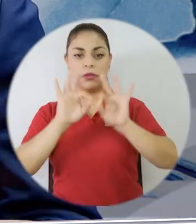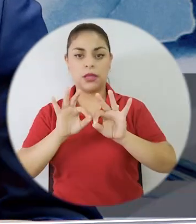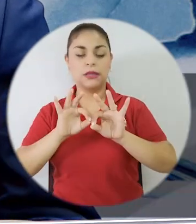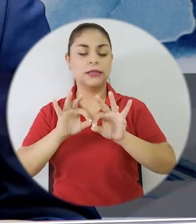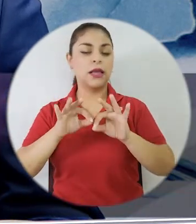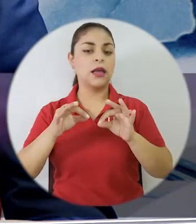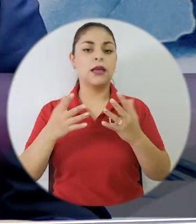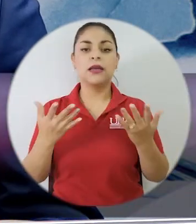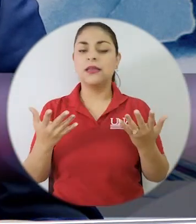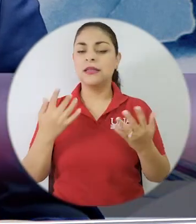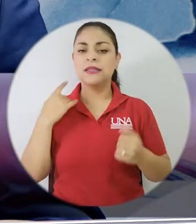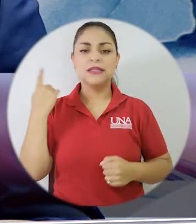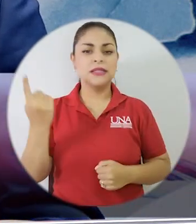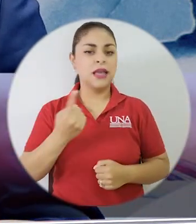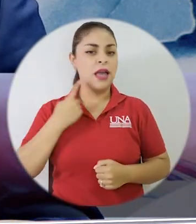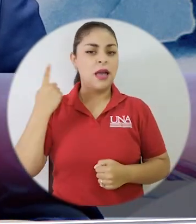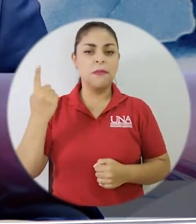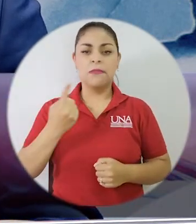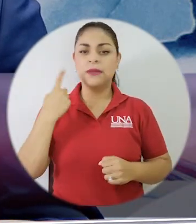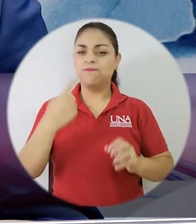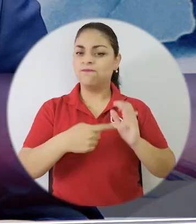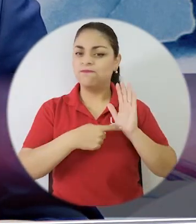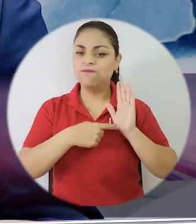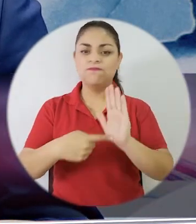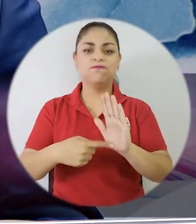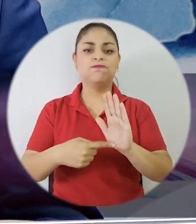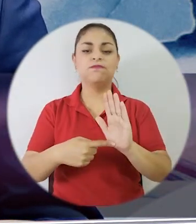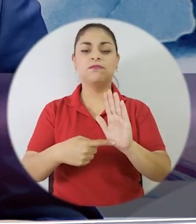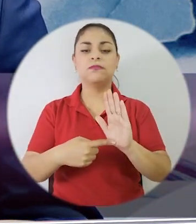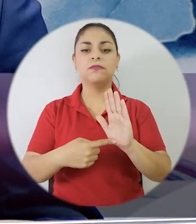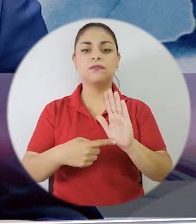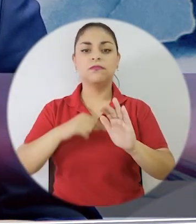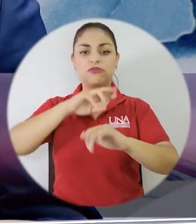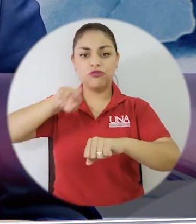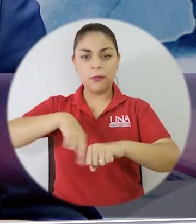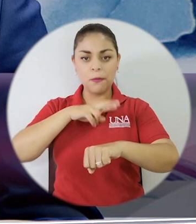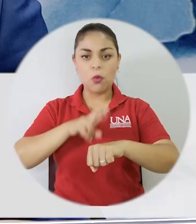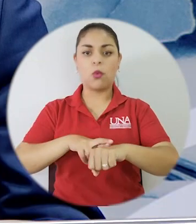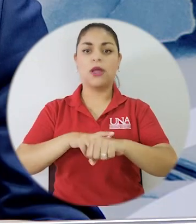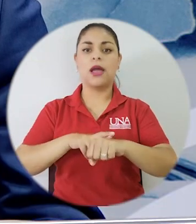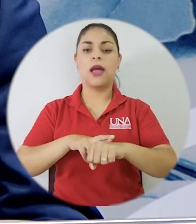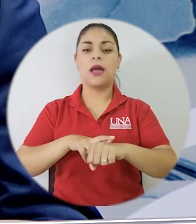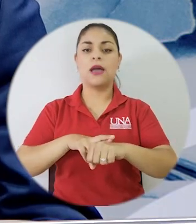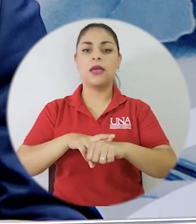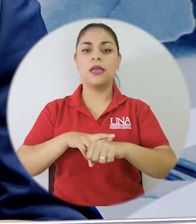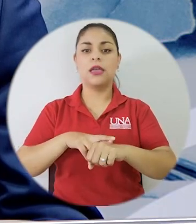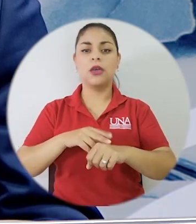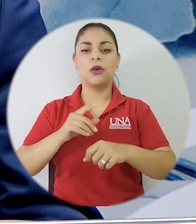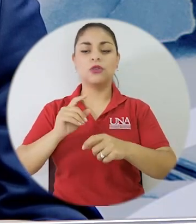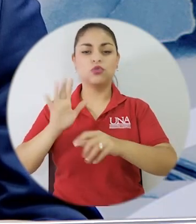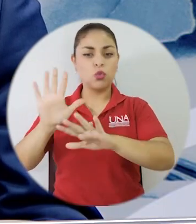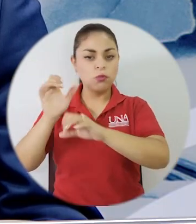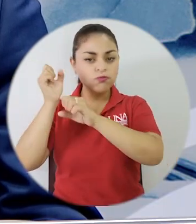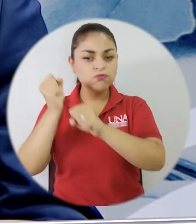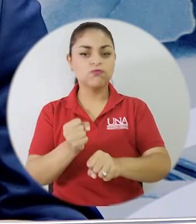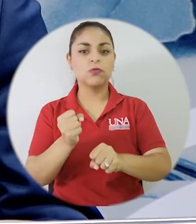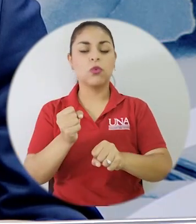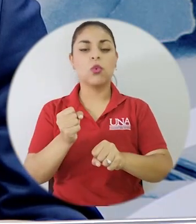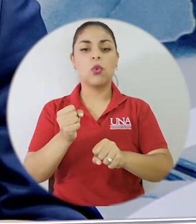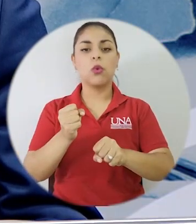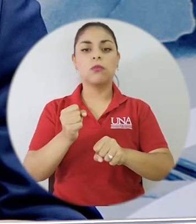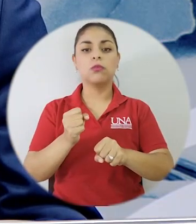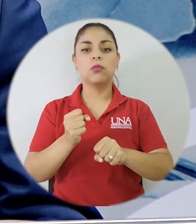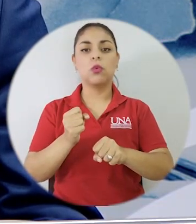ha marcado los rasgos de la República y de la consolidación de un